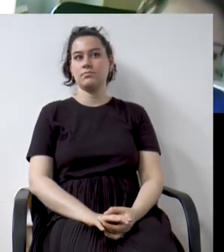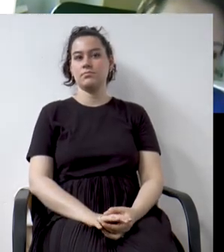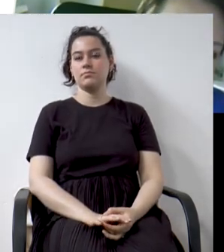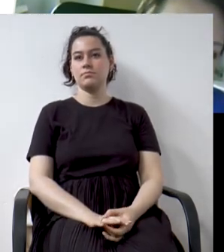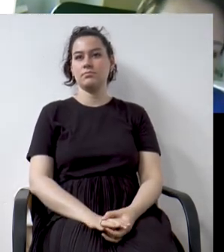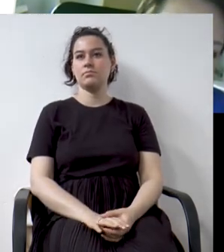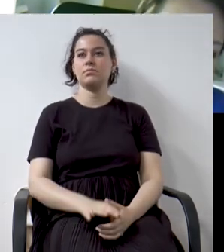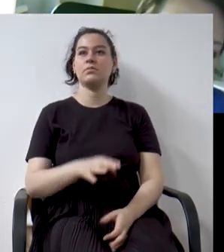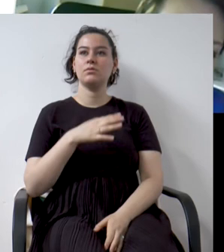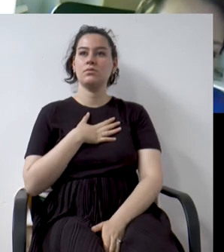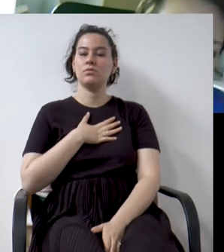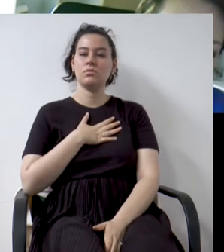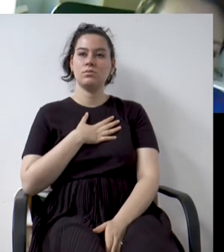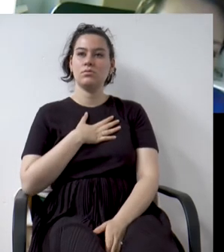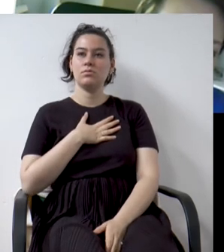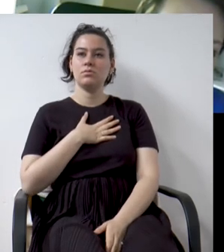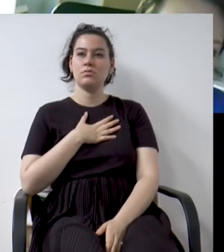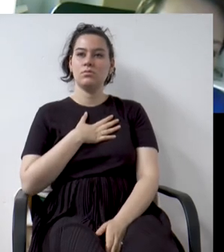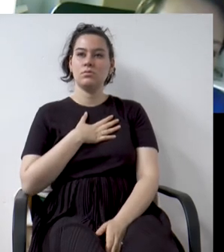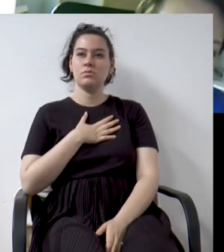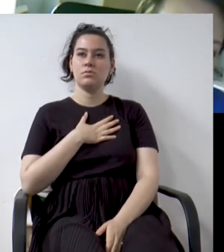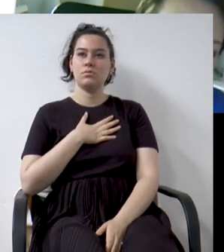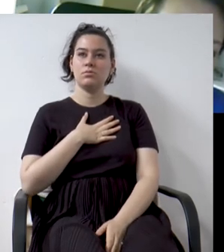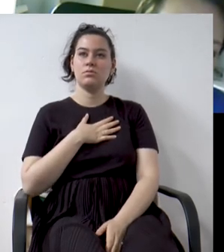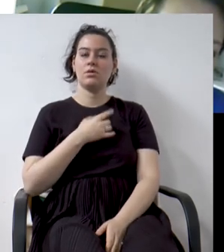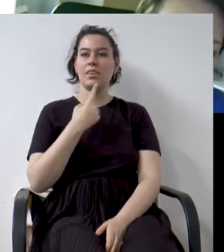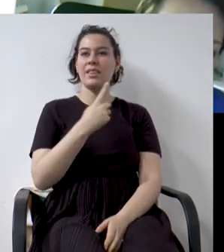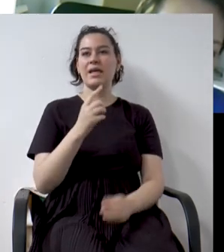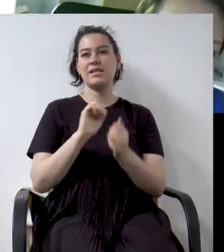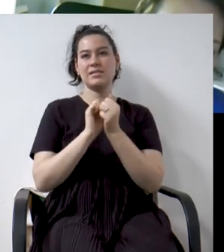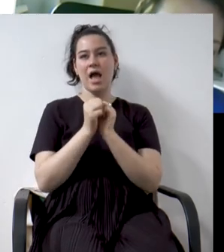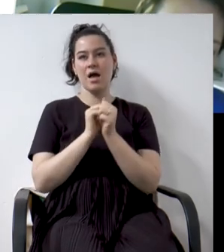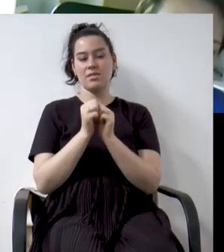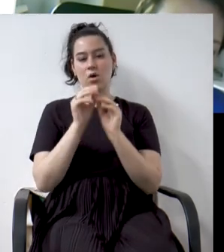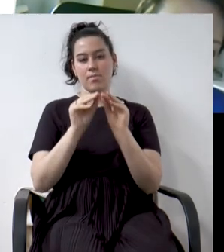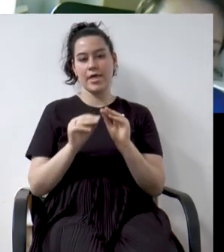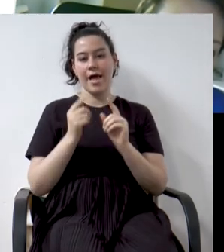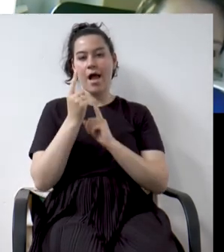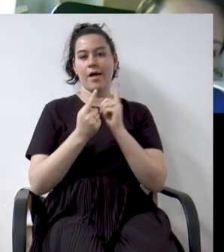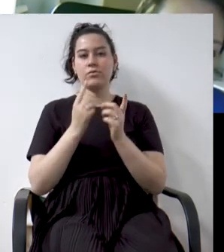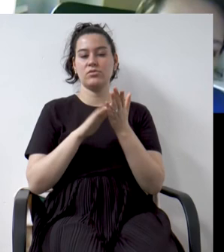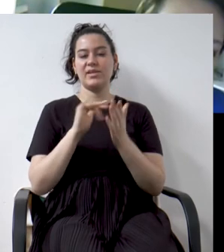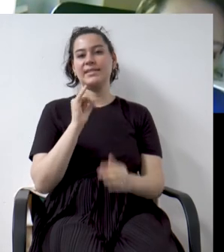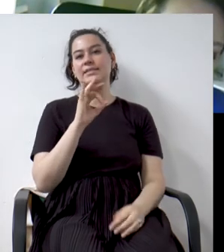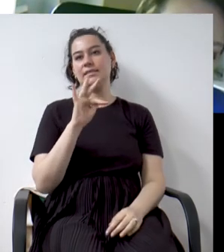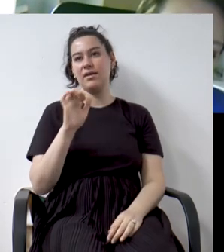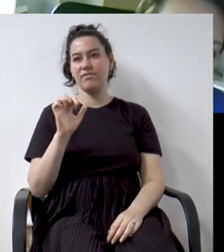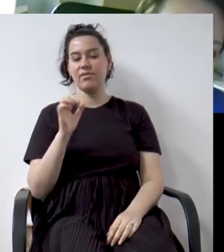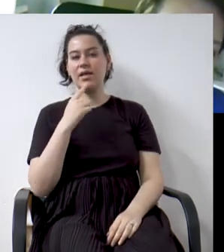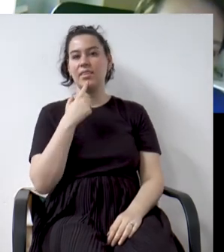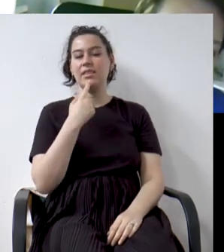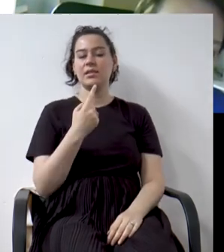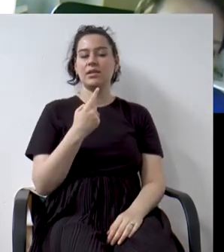No, lo que yo puse con lo que puse en el comentario en el chat, que es lo que menciona alguno con respecto al ICET, funciona con todas las